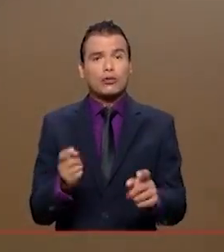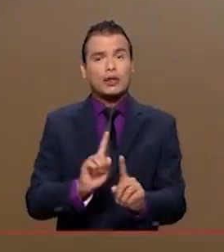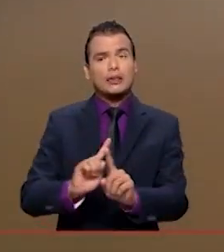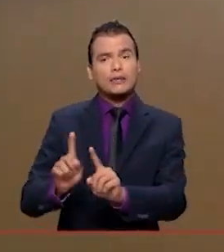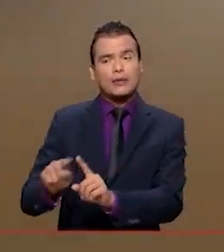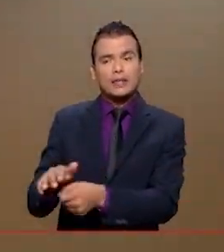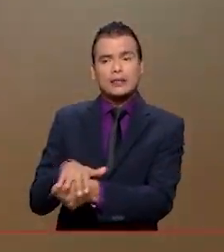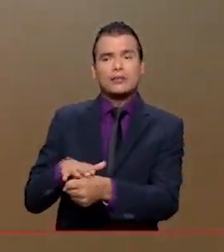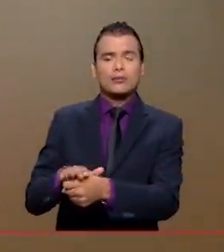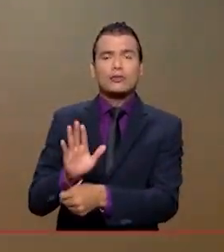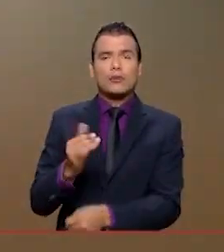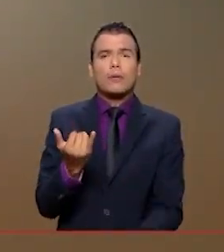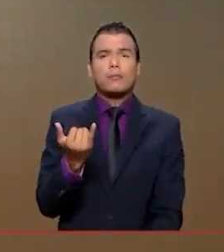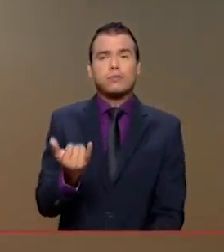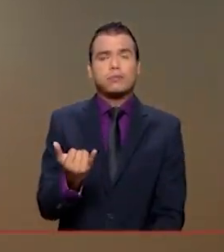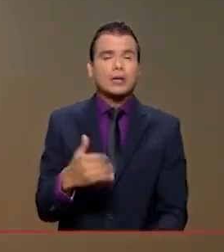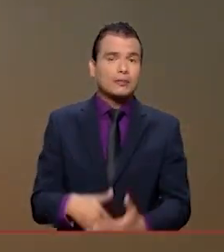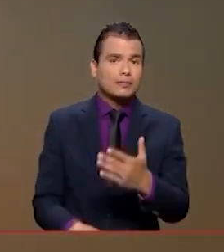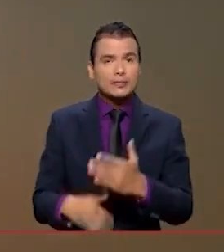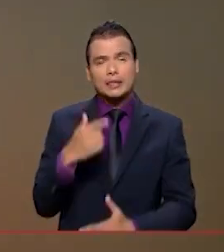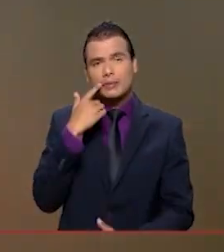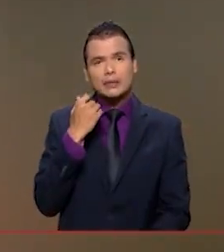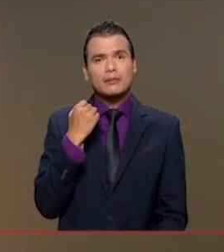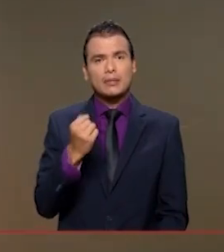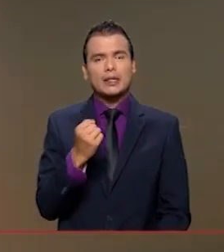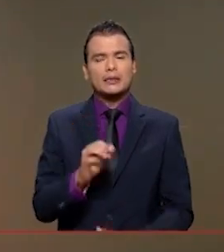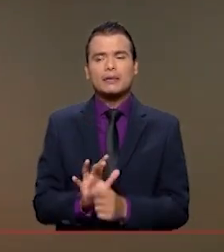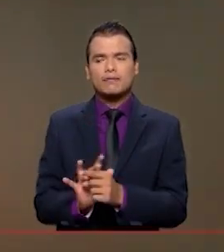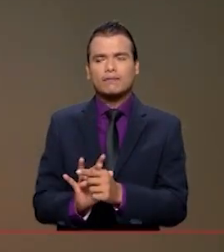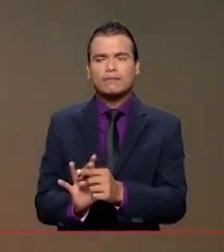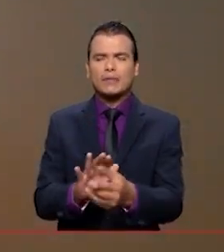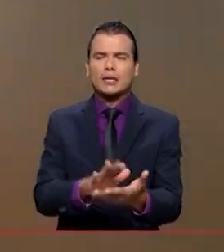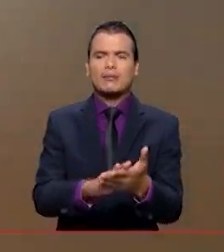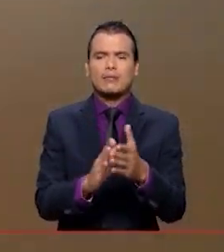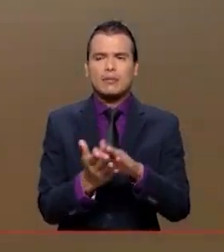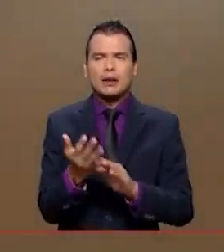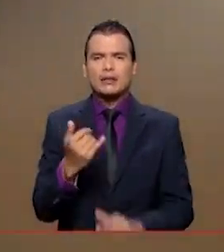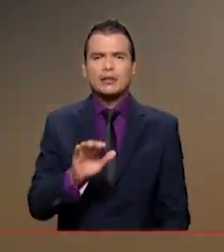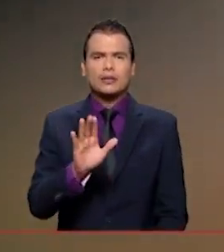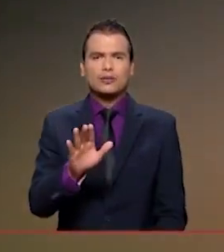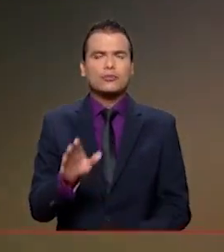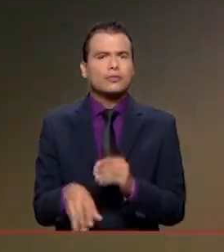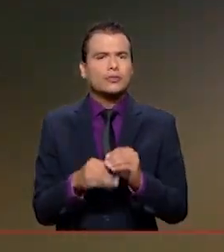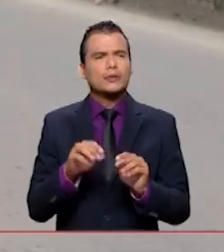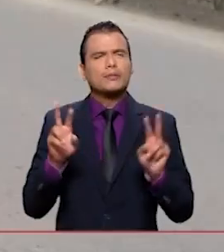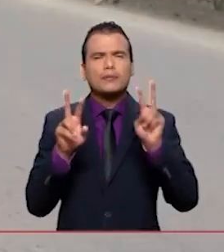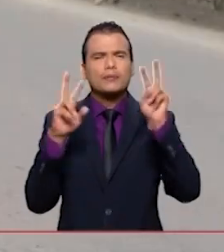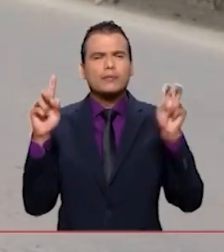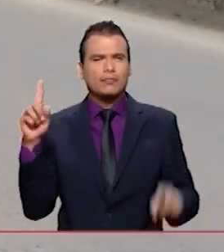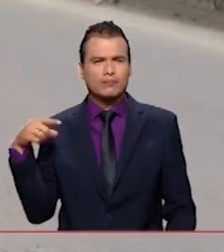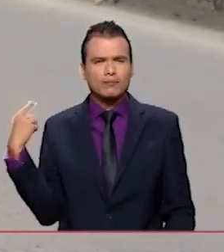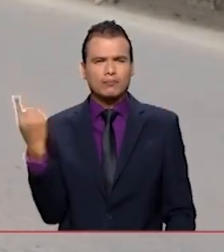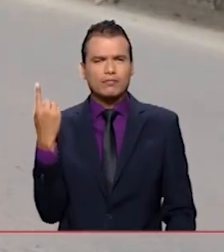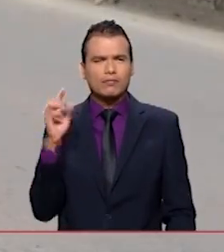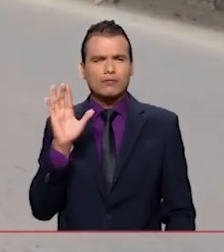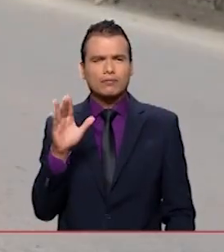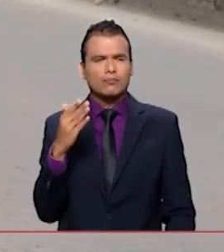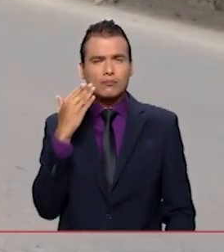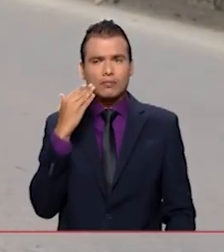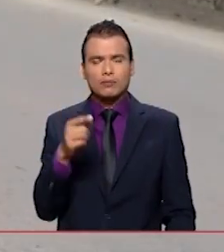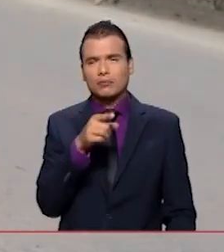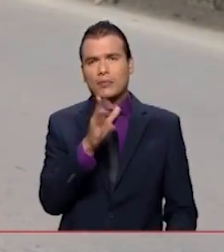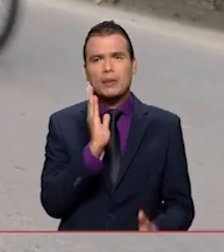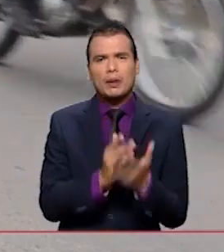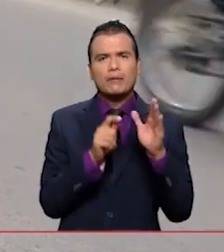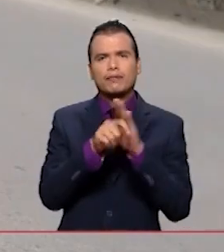un proceso de consolidación de la paz. Por otra parte, en materia de orden público, una mujer fue asesinada a disparos